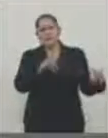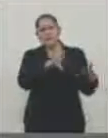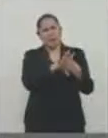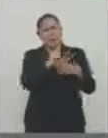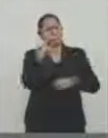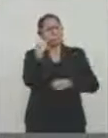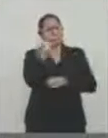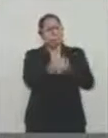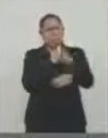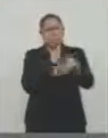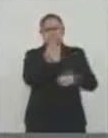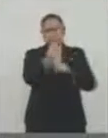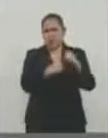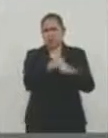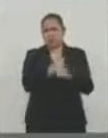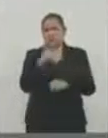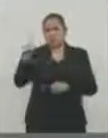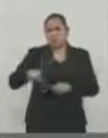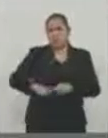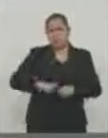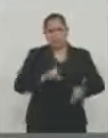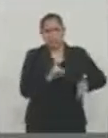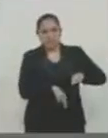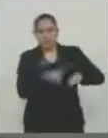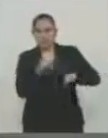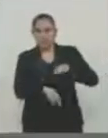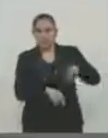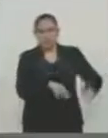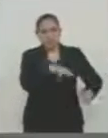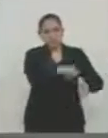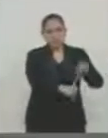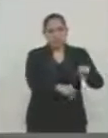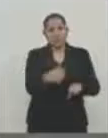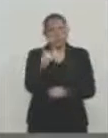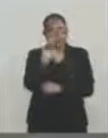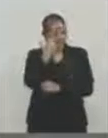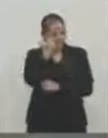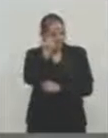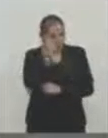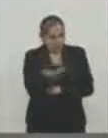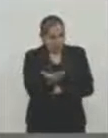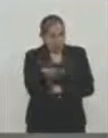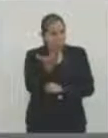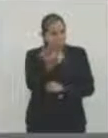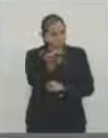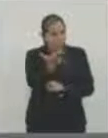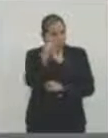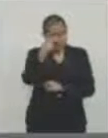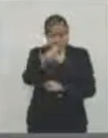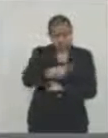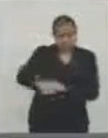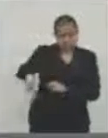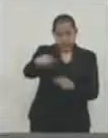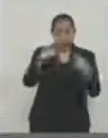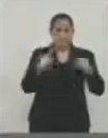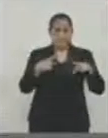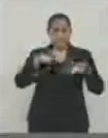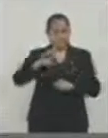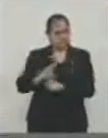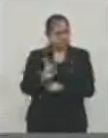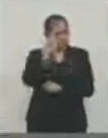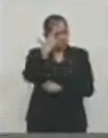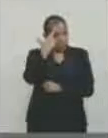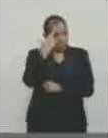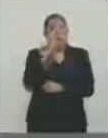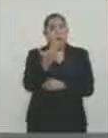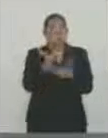persecución, quiero pedirles que en su memoria les prometemos desde esta vía